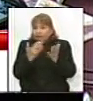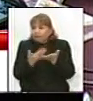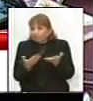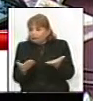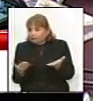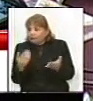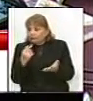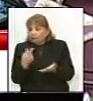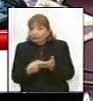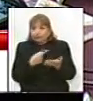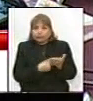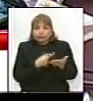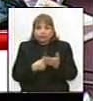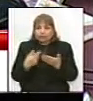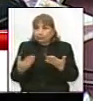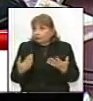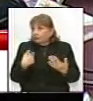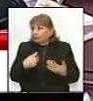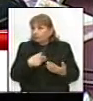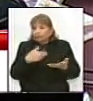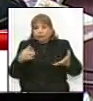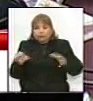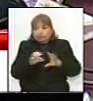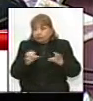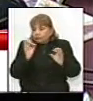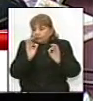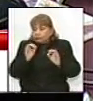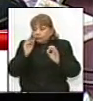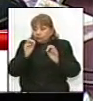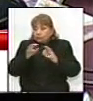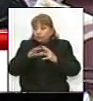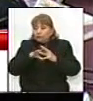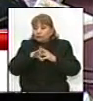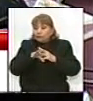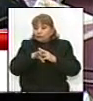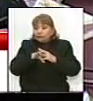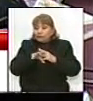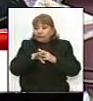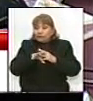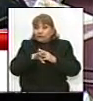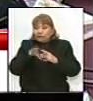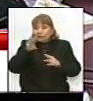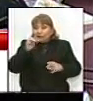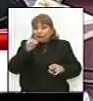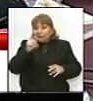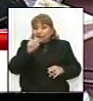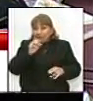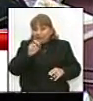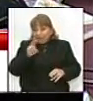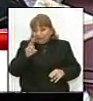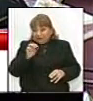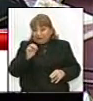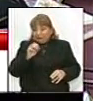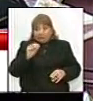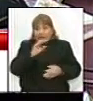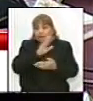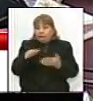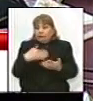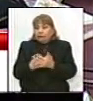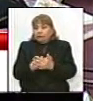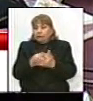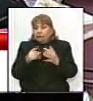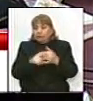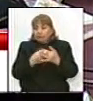está en discusión. Lo que estamos haciendo ahora es generando un filtro, como bien lo ha dicho Miguel Torres, no todos tienen